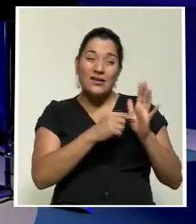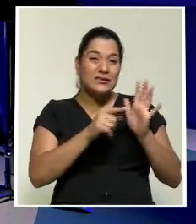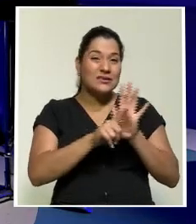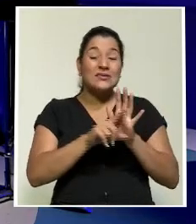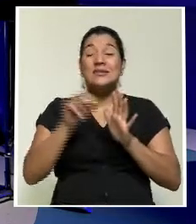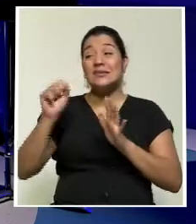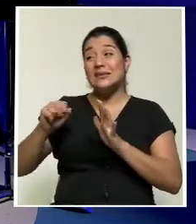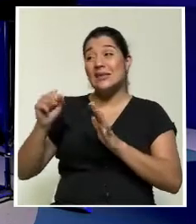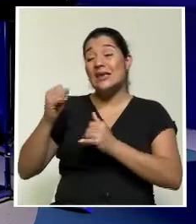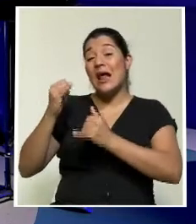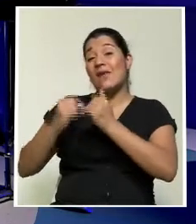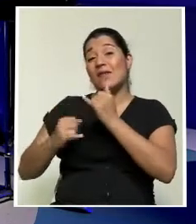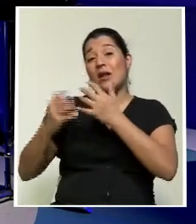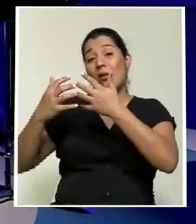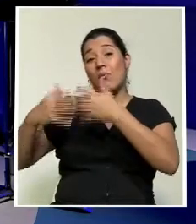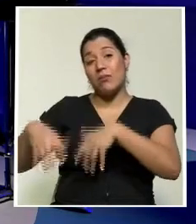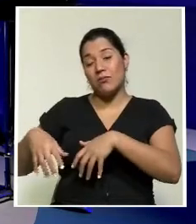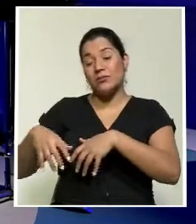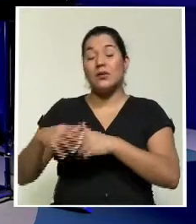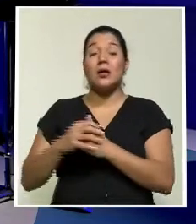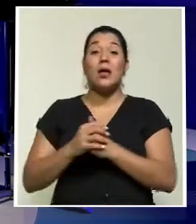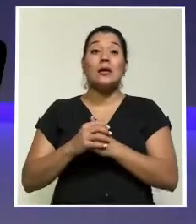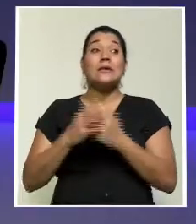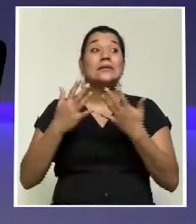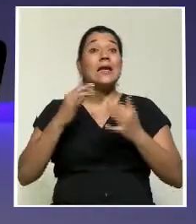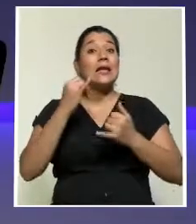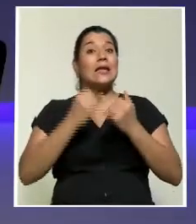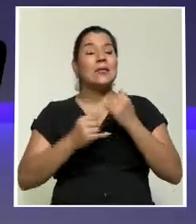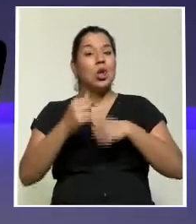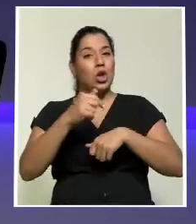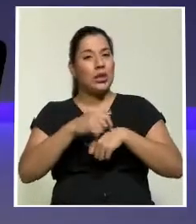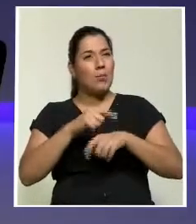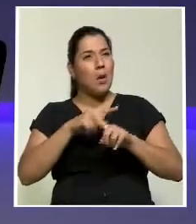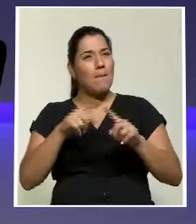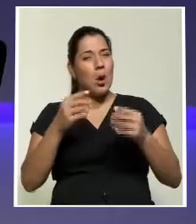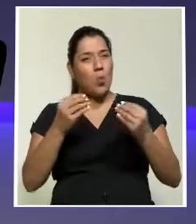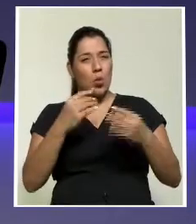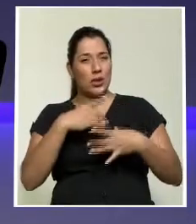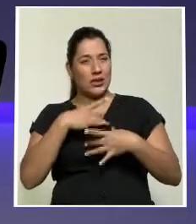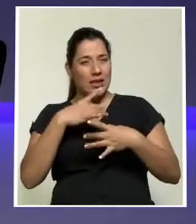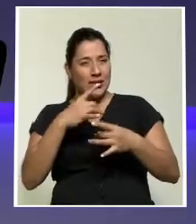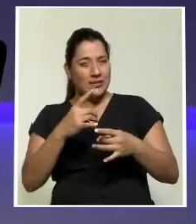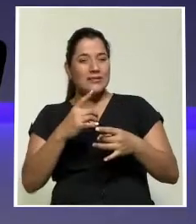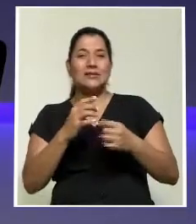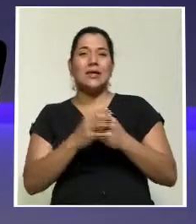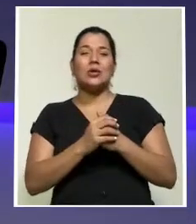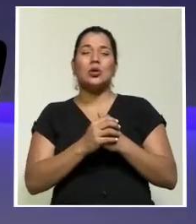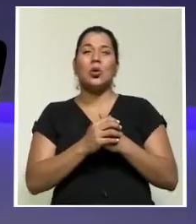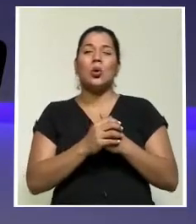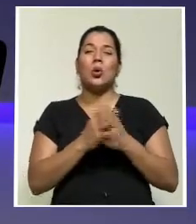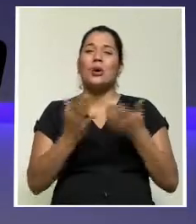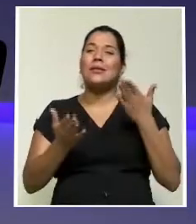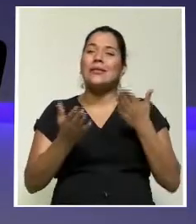se nos acabó el tiempo, pero es interesante, aunque sea así cortito, aunque sea apretado, aunque